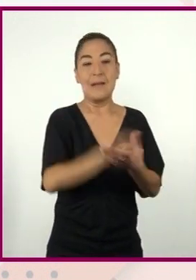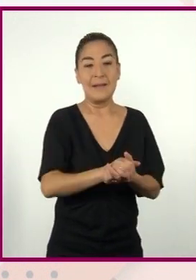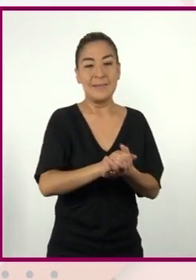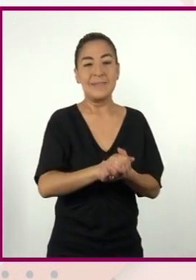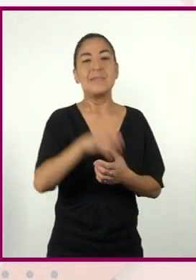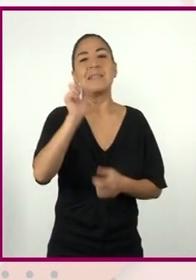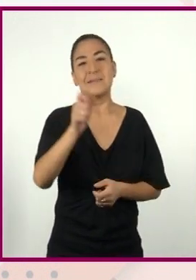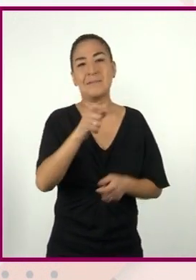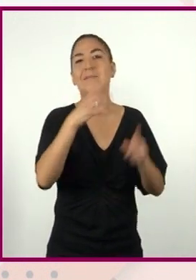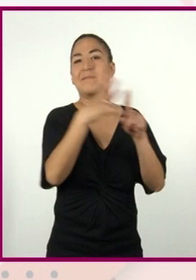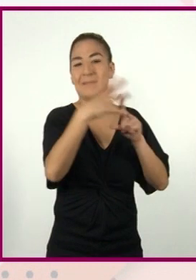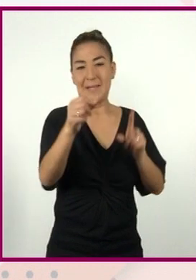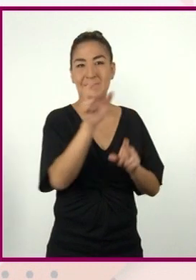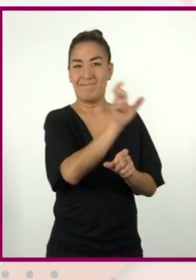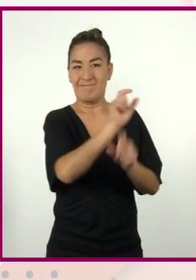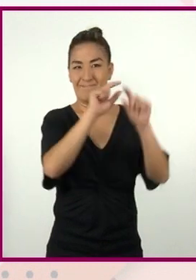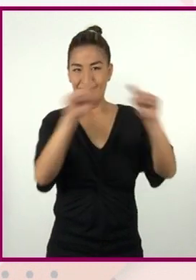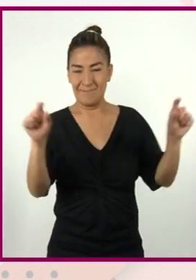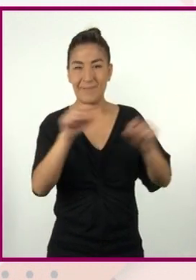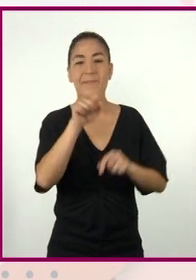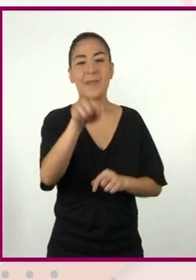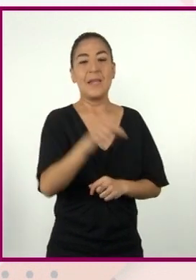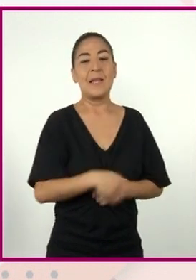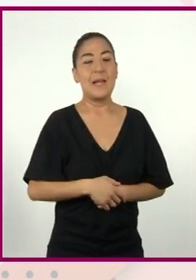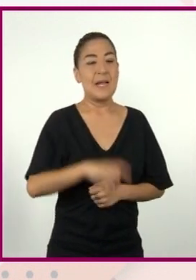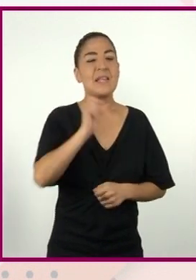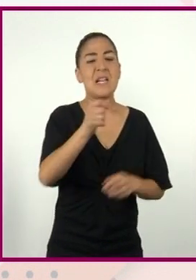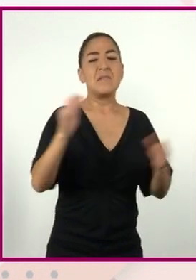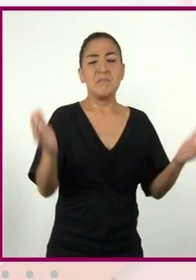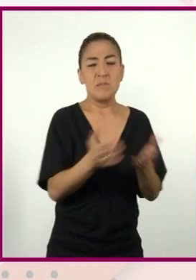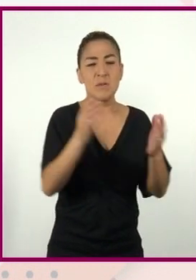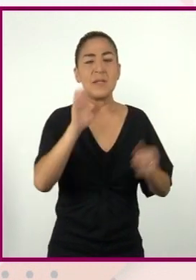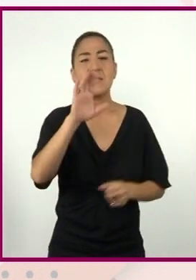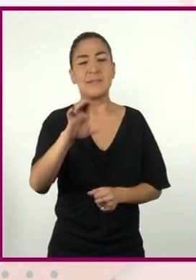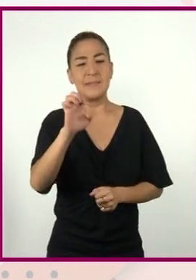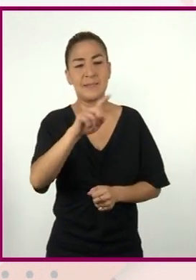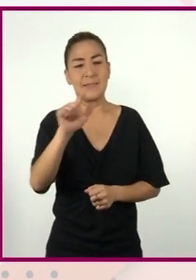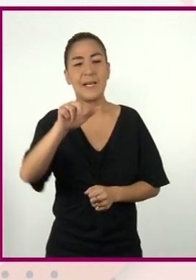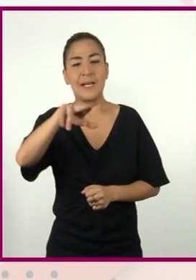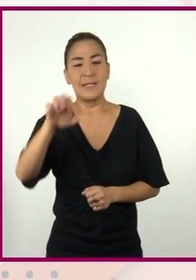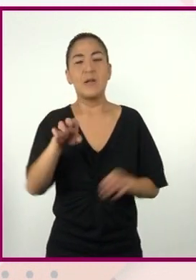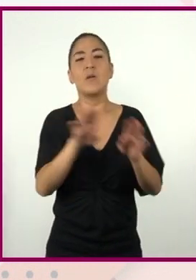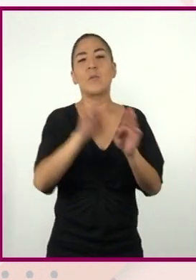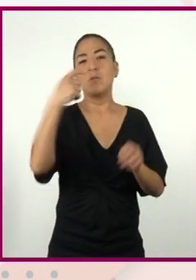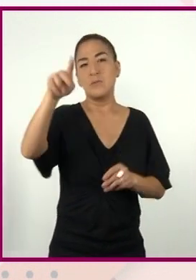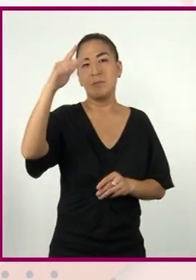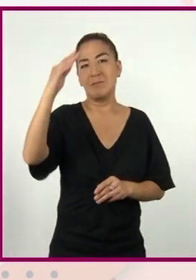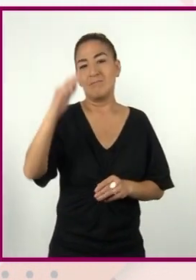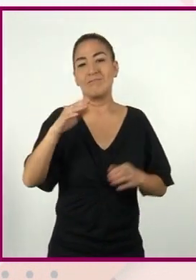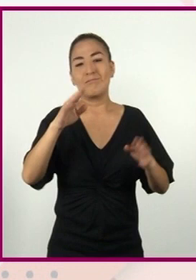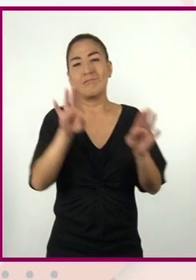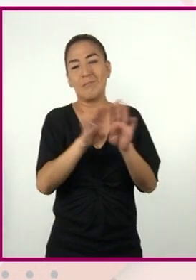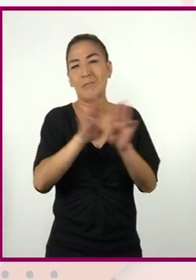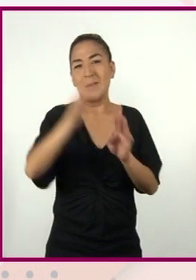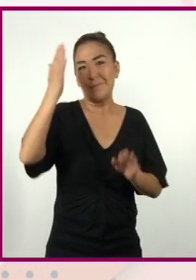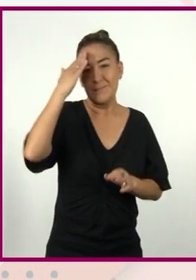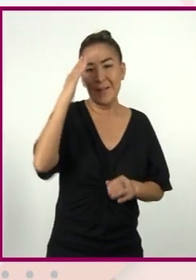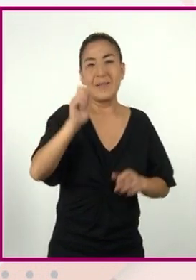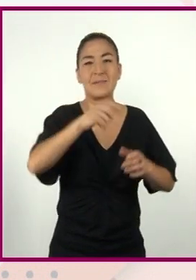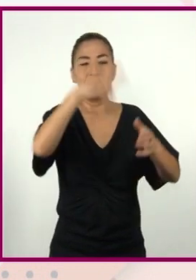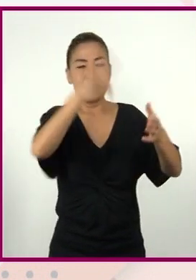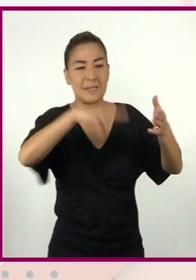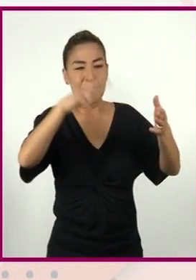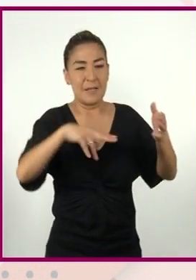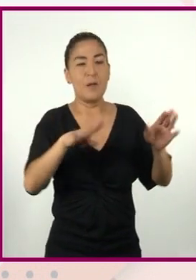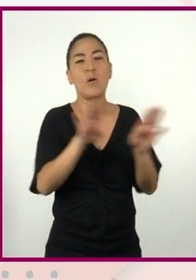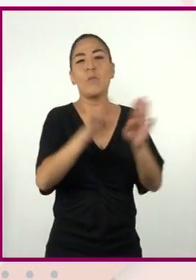subjuntivo. Influido por Cézanne. Género, obras de estilo postmodernista reconocidas, mientras